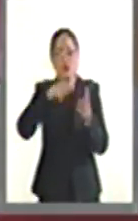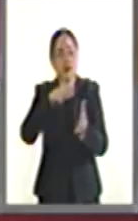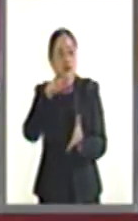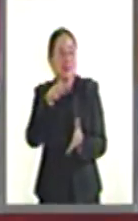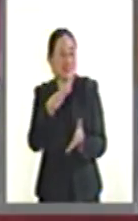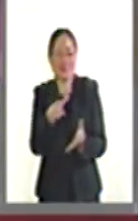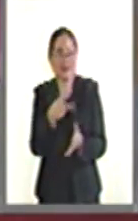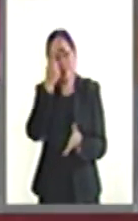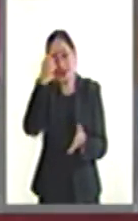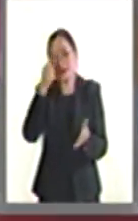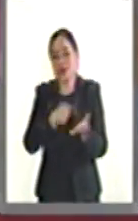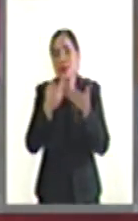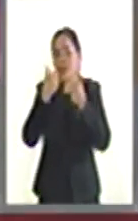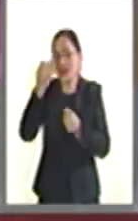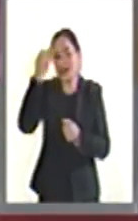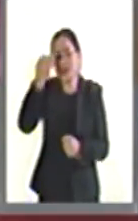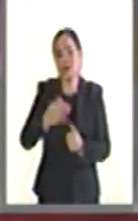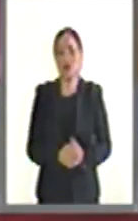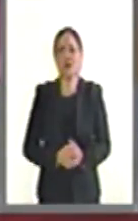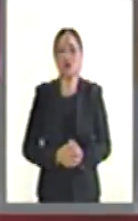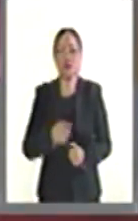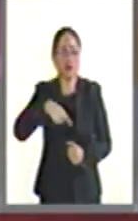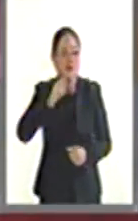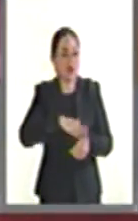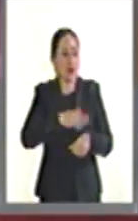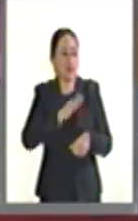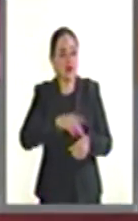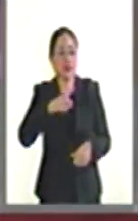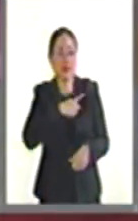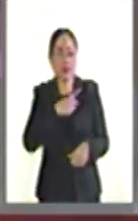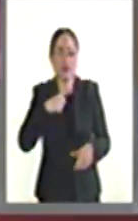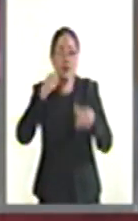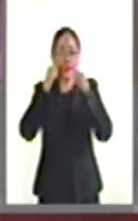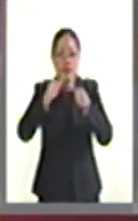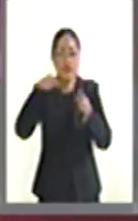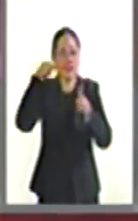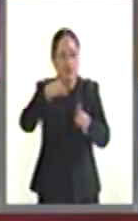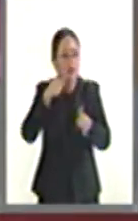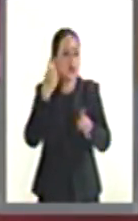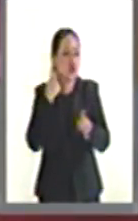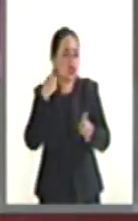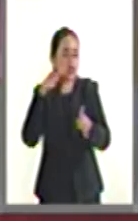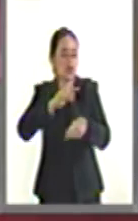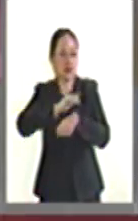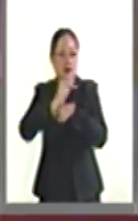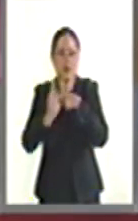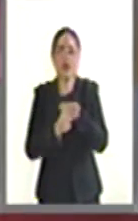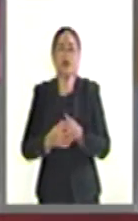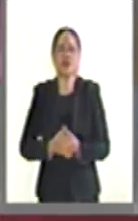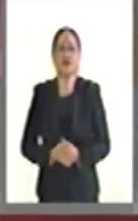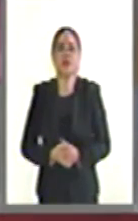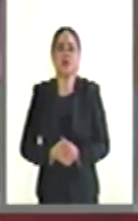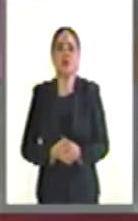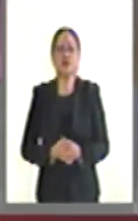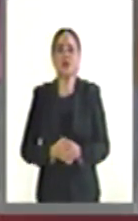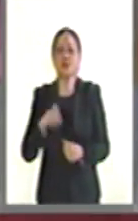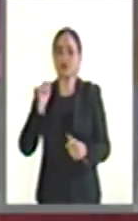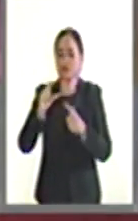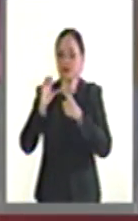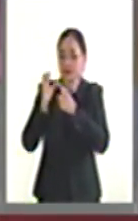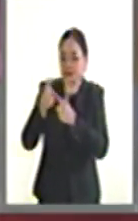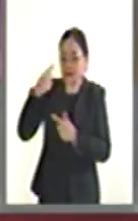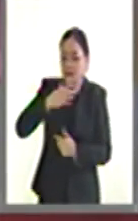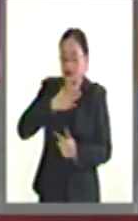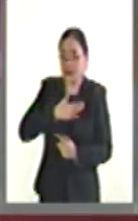imparciales atiendan con verdadera probidad el destino político del país. La Comisión de Justicia del Senado